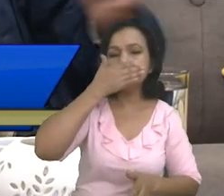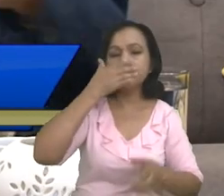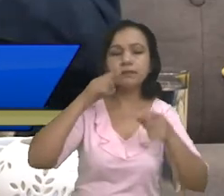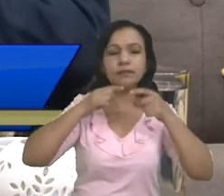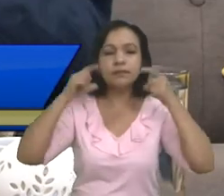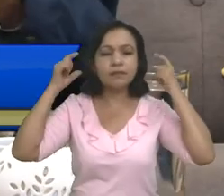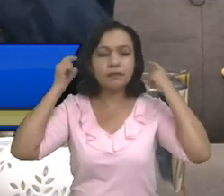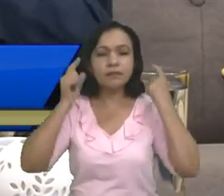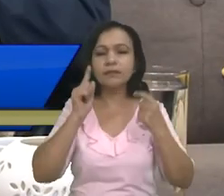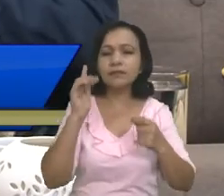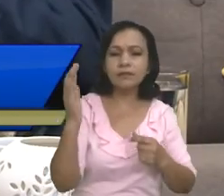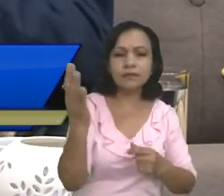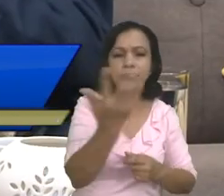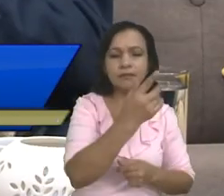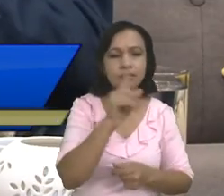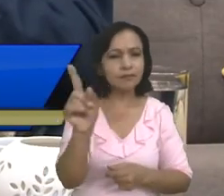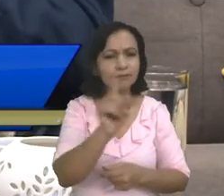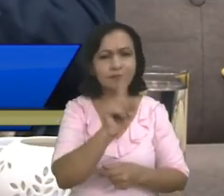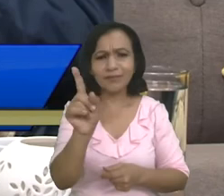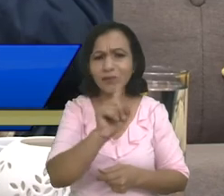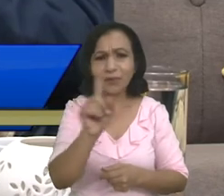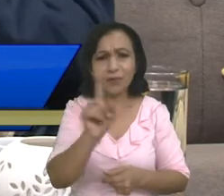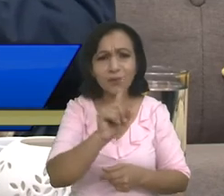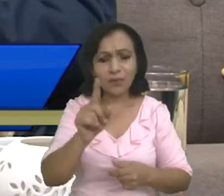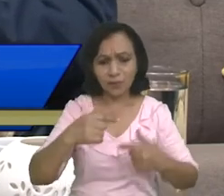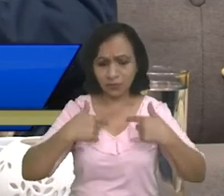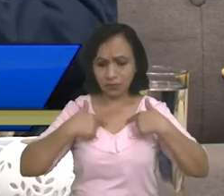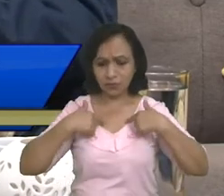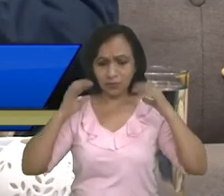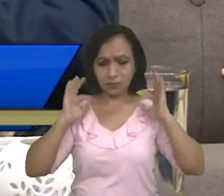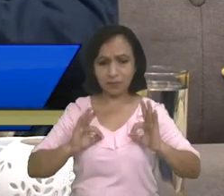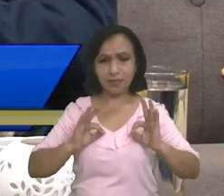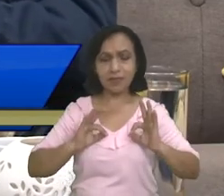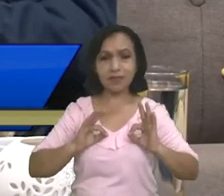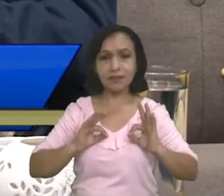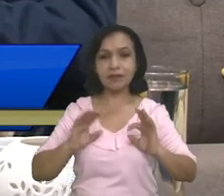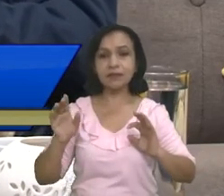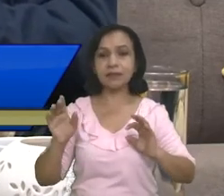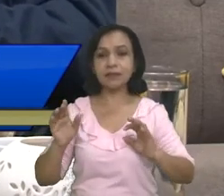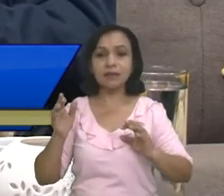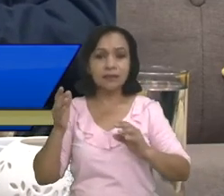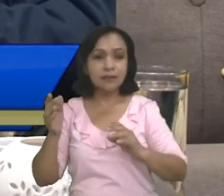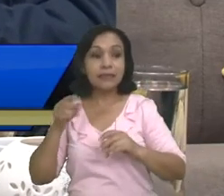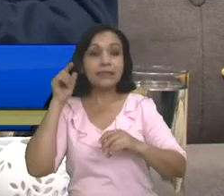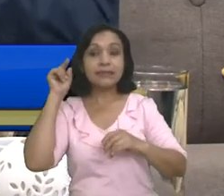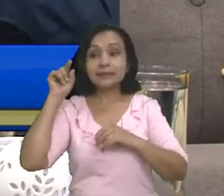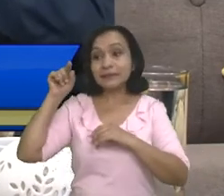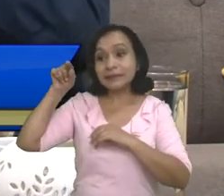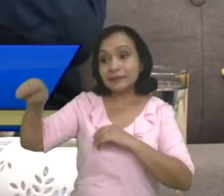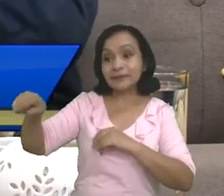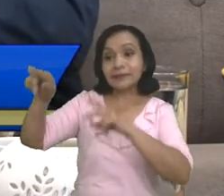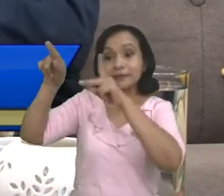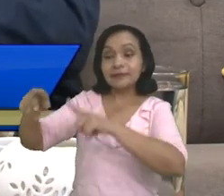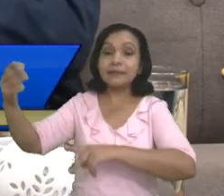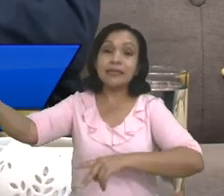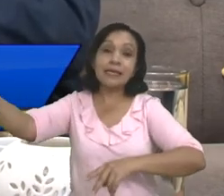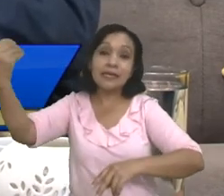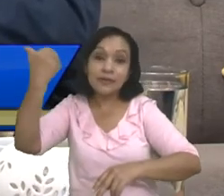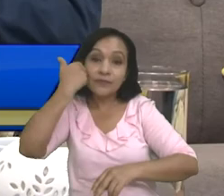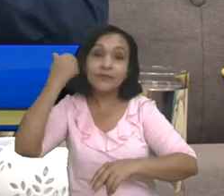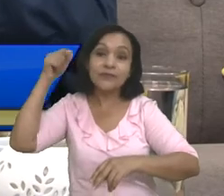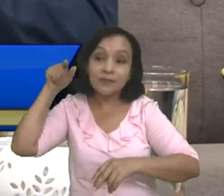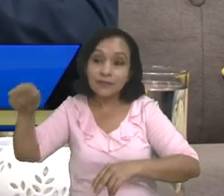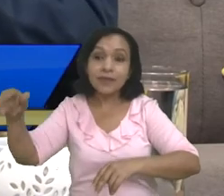todo el mundo no es necesario ahora está orientado para el enfermo y para el que va a atender al enfermo